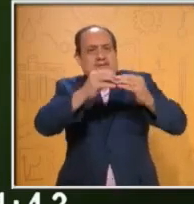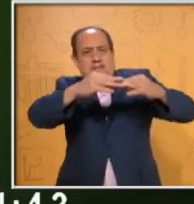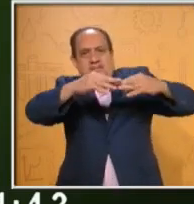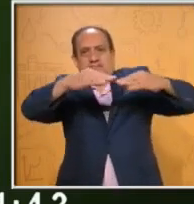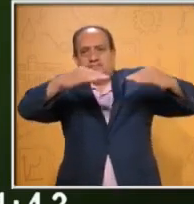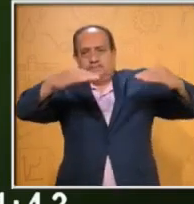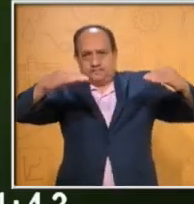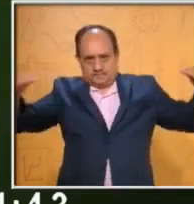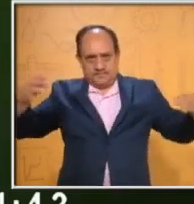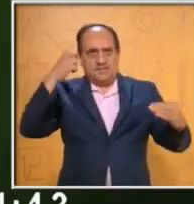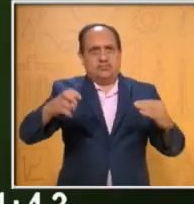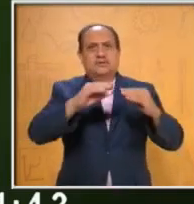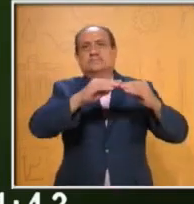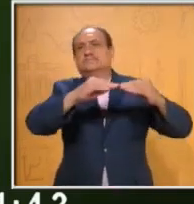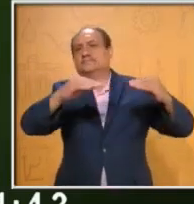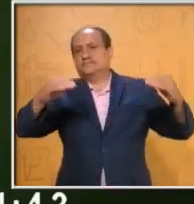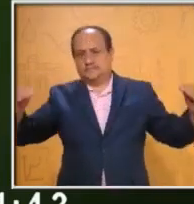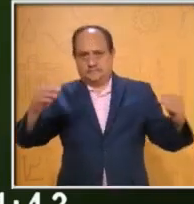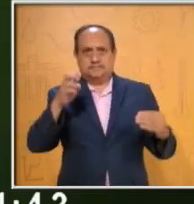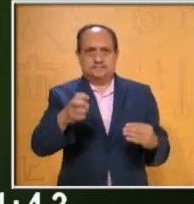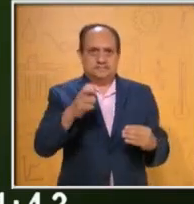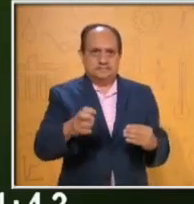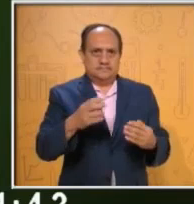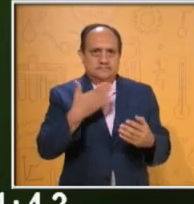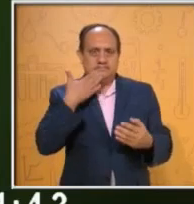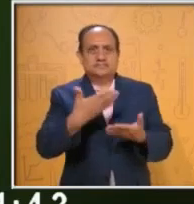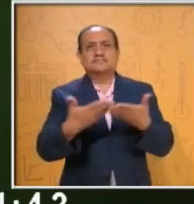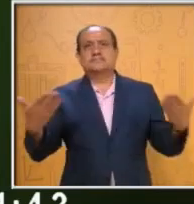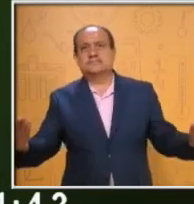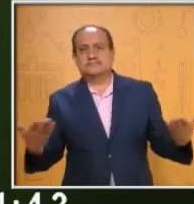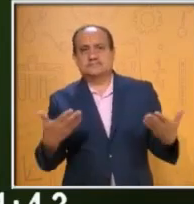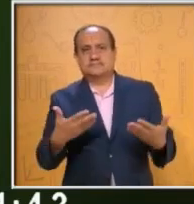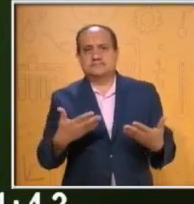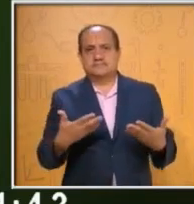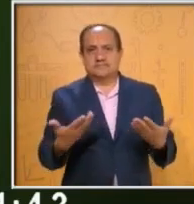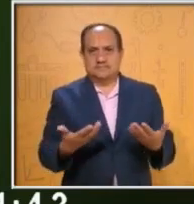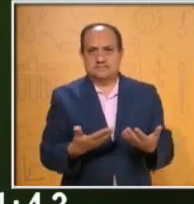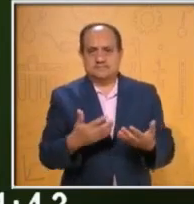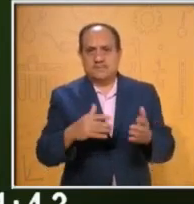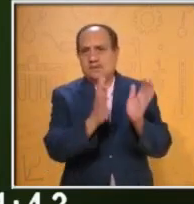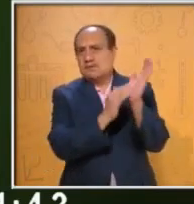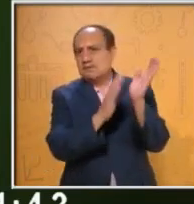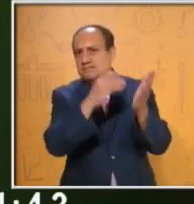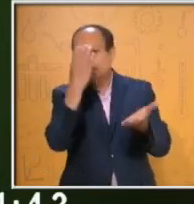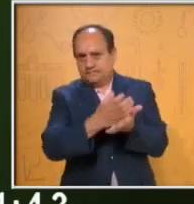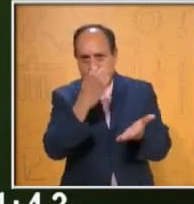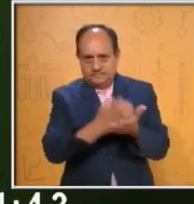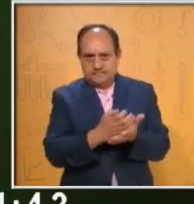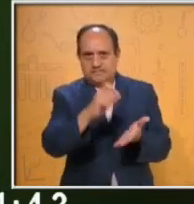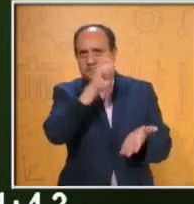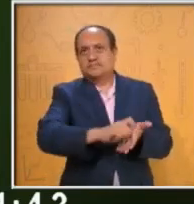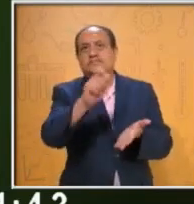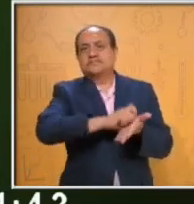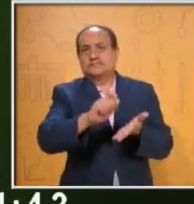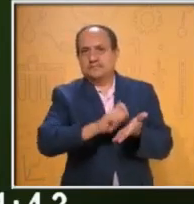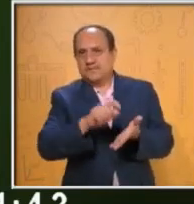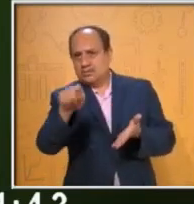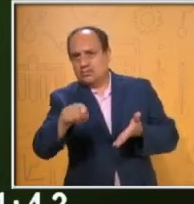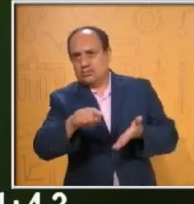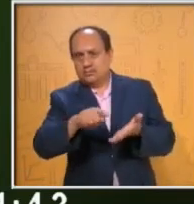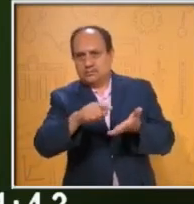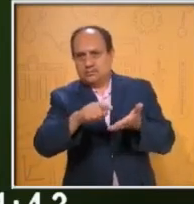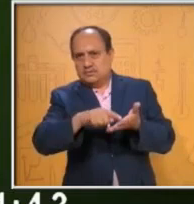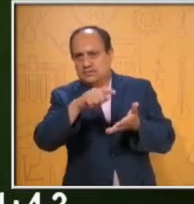desplazarse, por eso aumenta su tamaño. Bueno, muy bien. Ahora en la hoja de libreta vas a escribir para tu carpeta